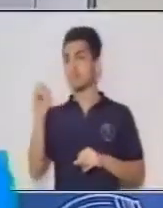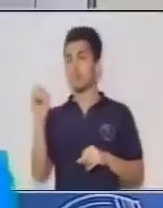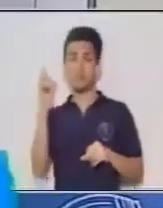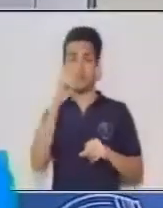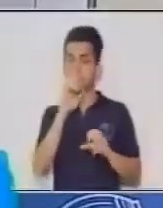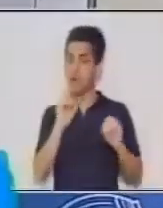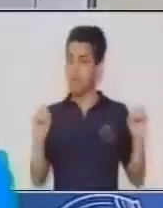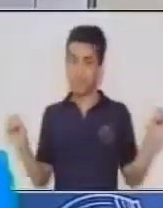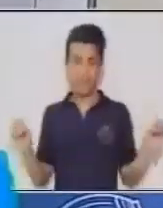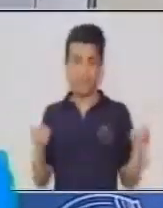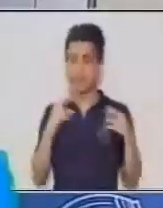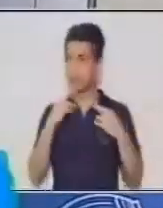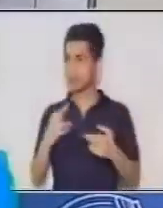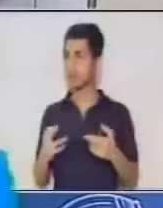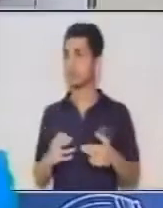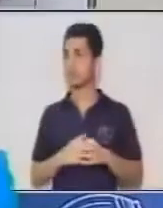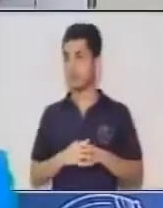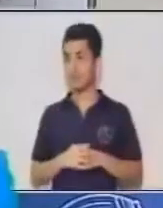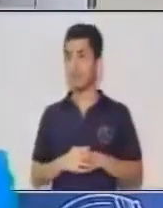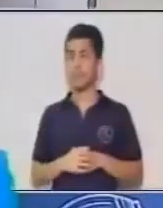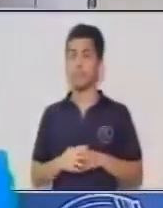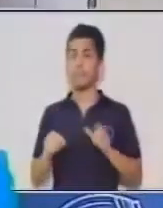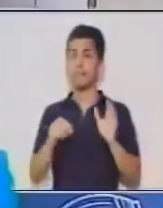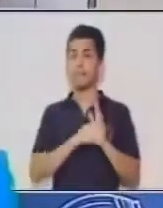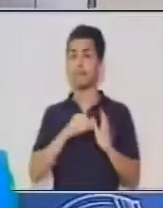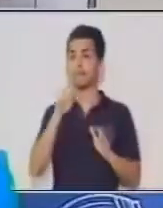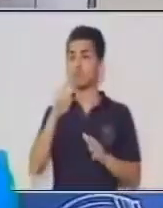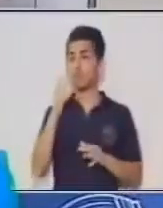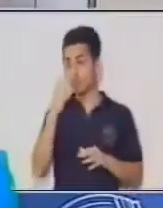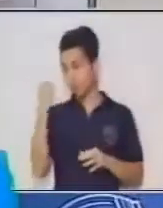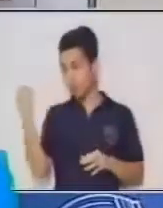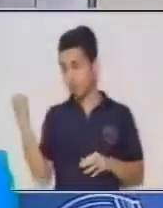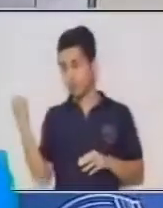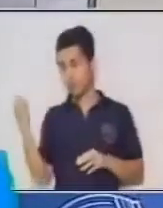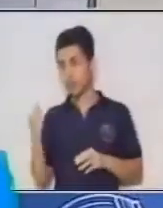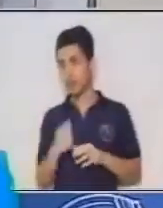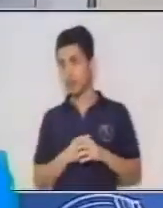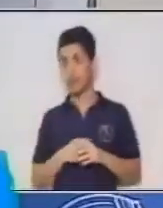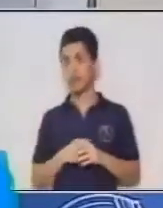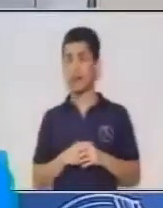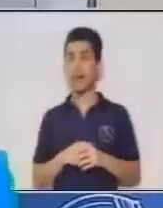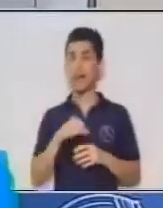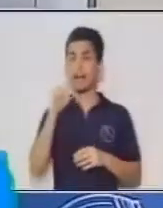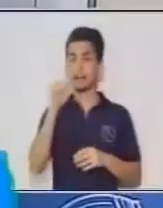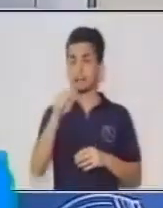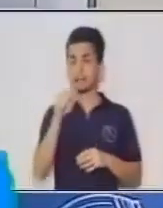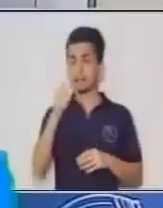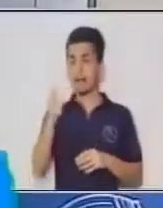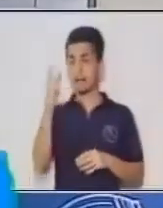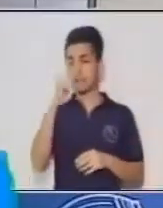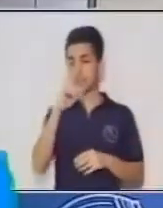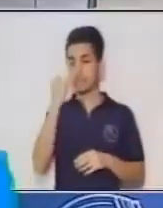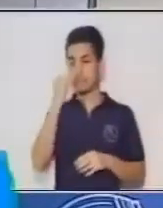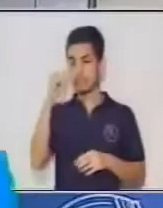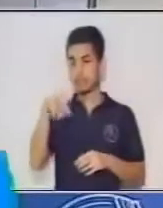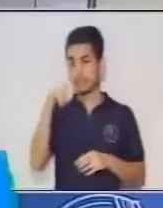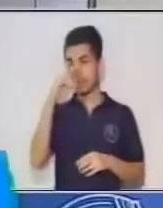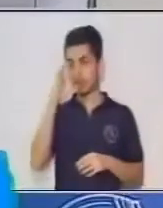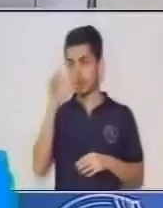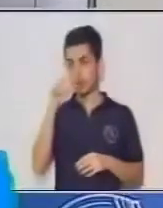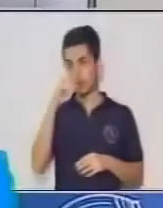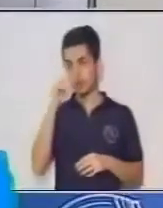definido. Entonces el valor menos 1 en nuestro plano cartesiano va a ser una asíntota. ¿Y cuál es la otra